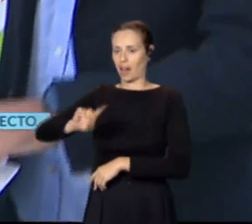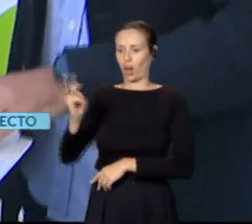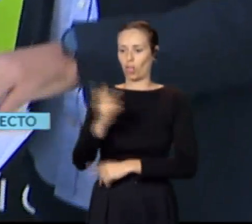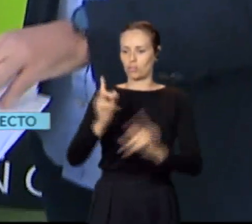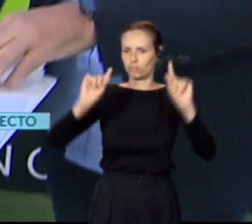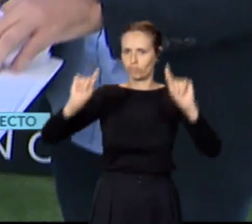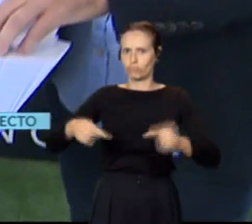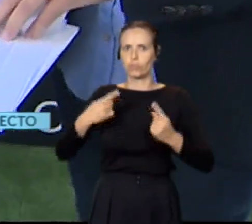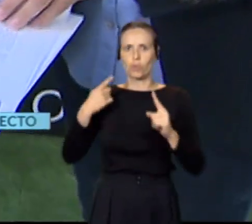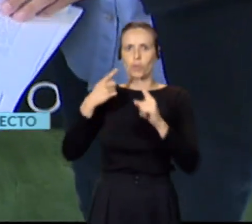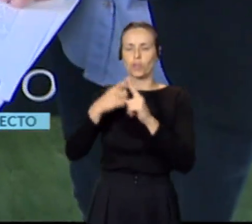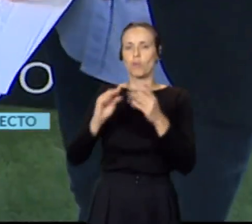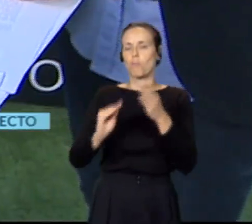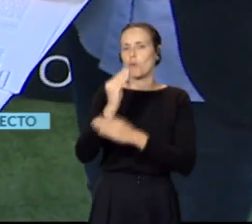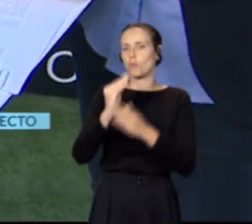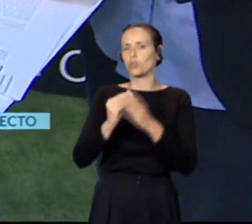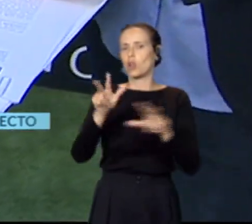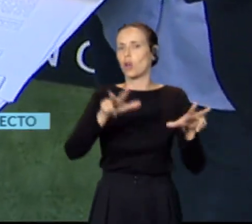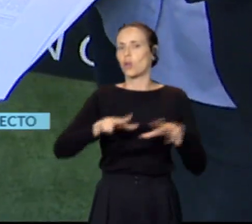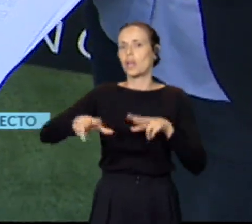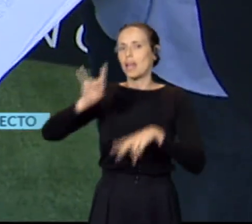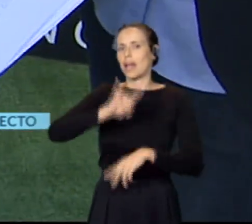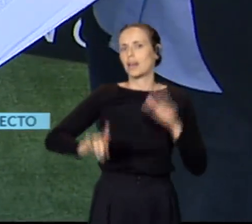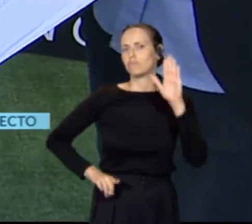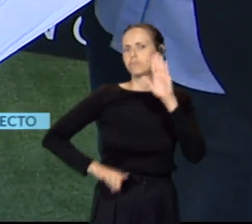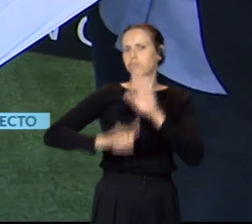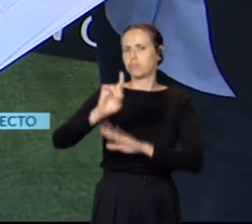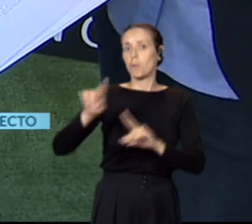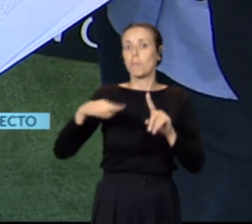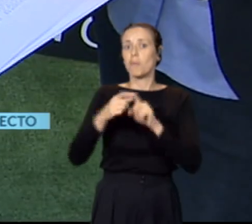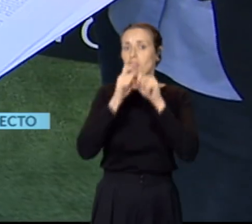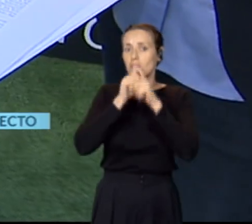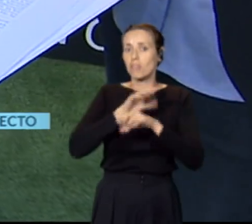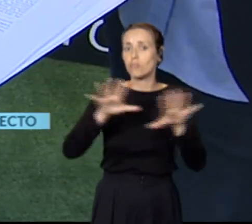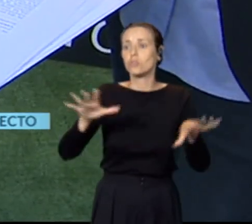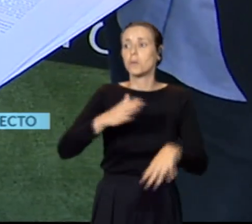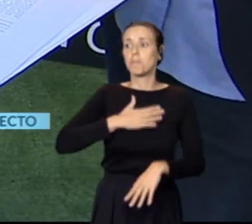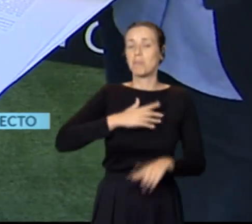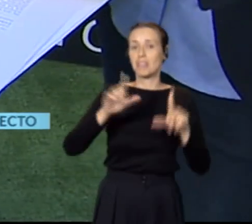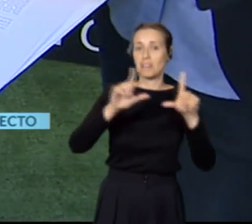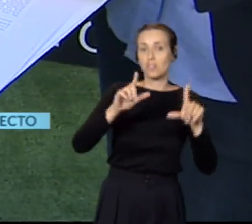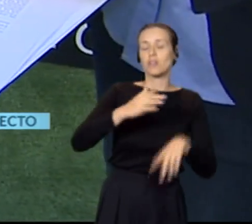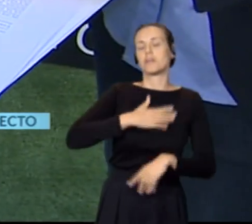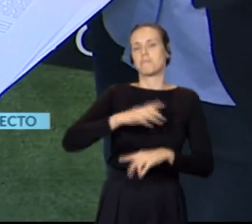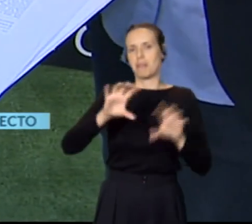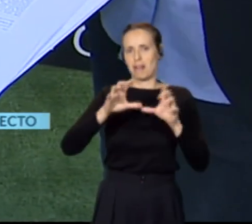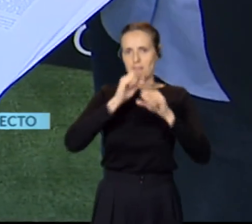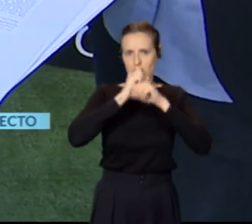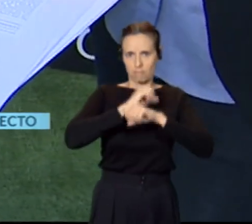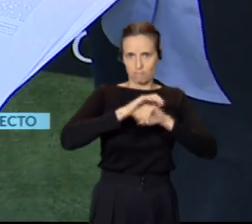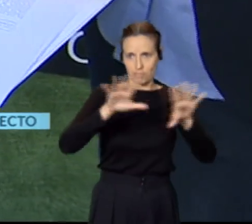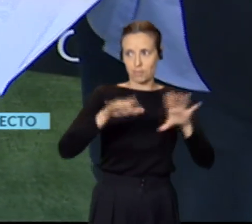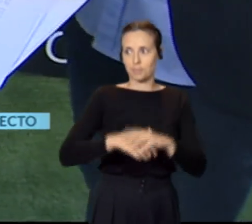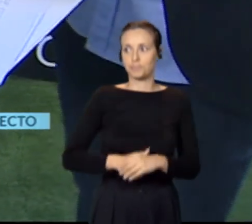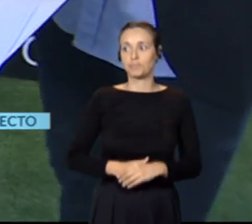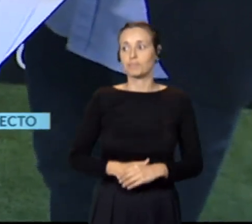promoción de las producciones audiovisuales en Canarias con su difusión en nuestras televisión y radio